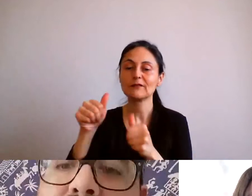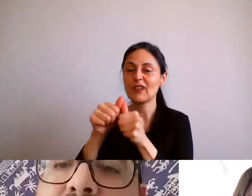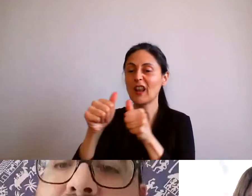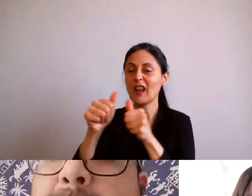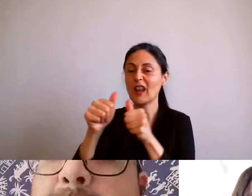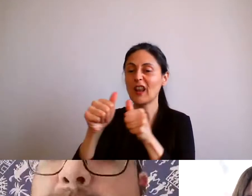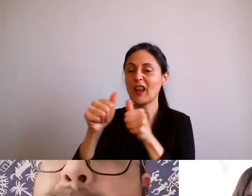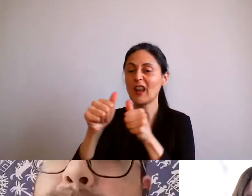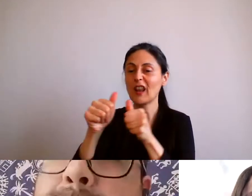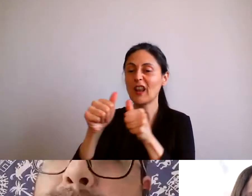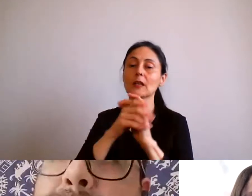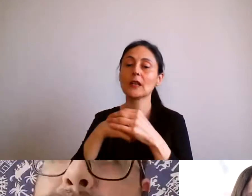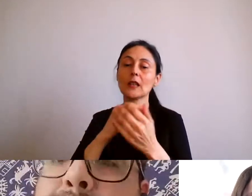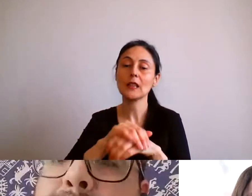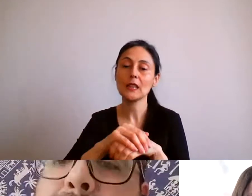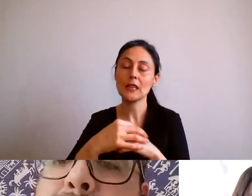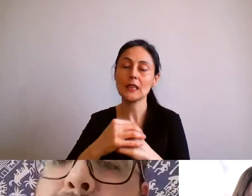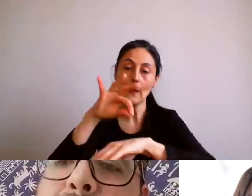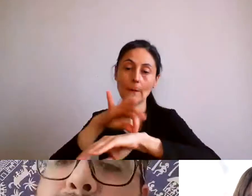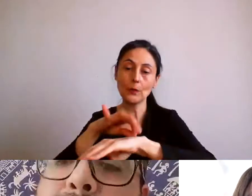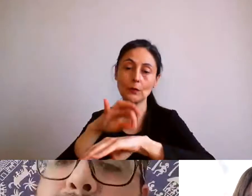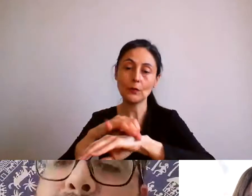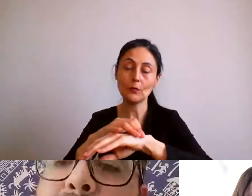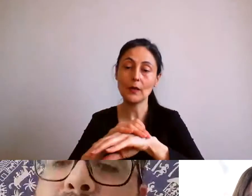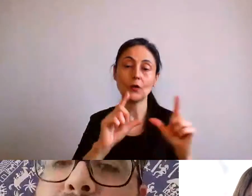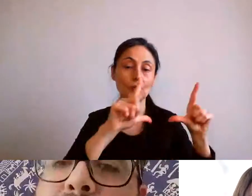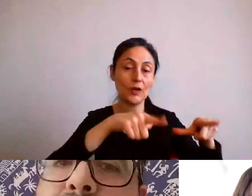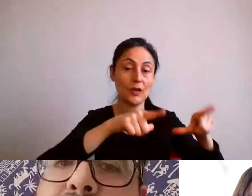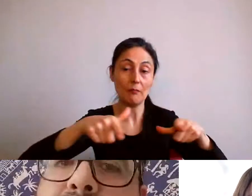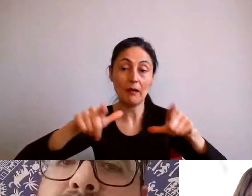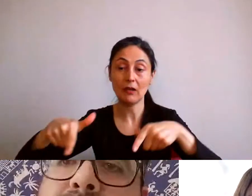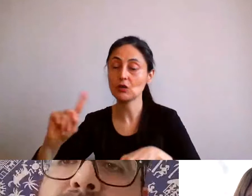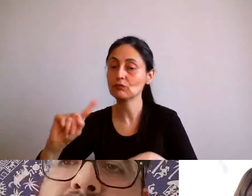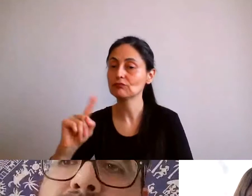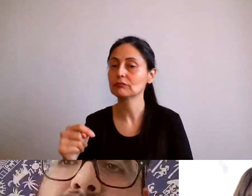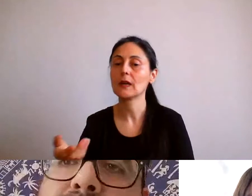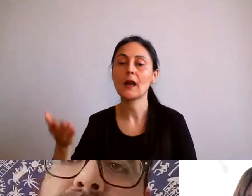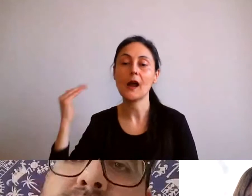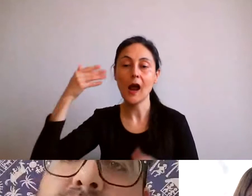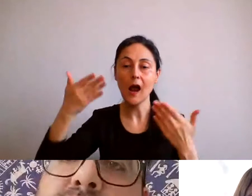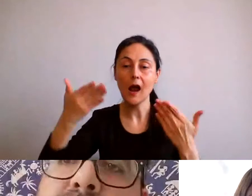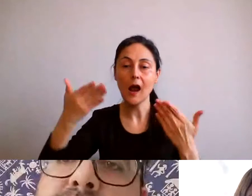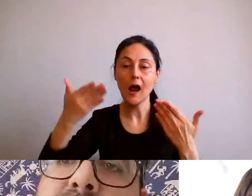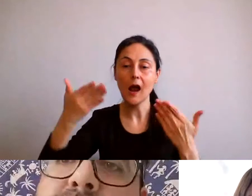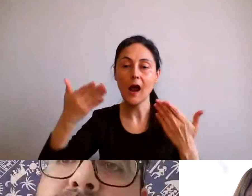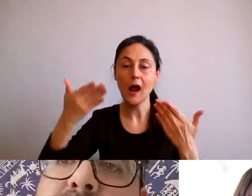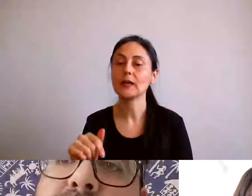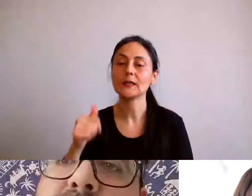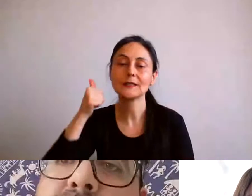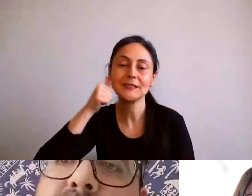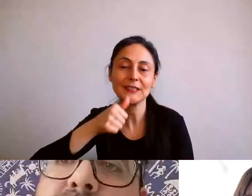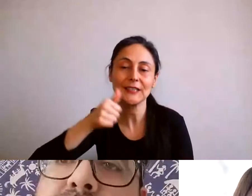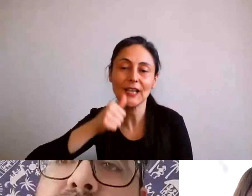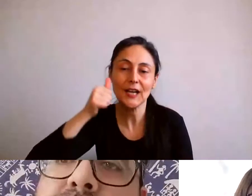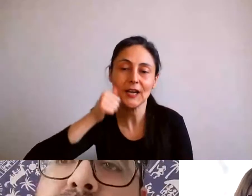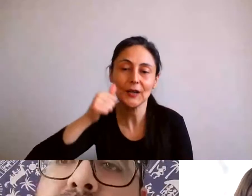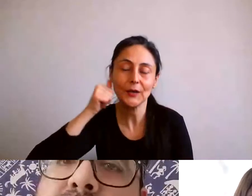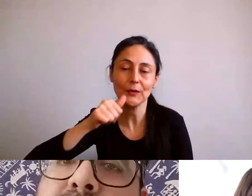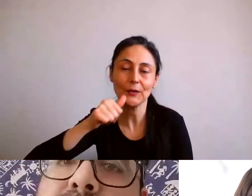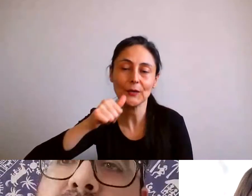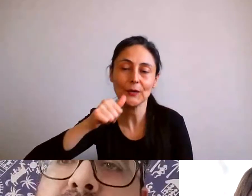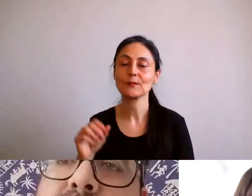el quirófano, ¿no? Ahora uno se lo imagina en el día a día y eventualmente eso tiene efectos para el contacto,